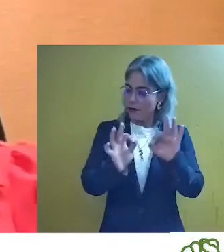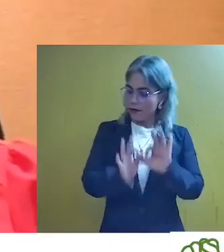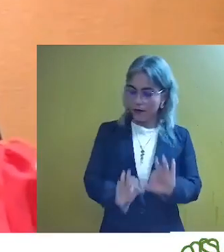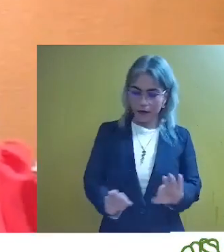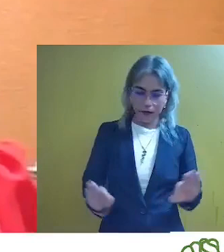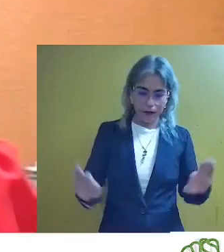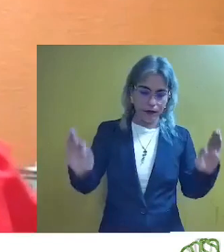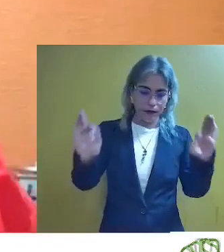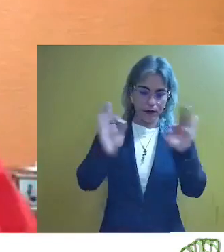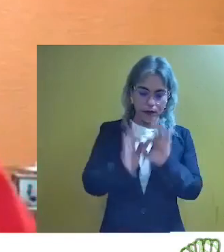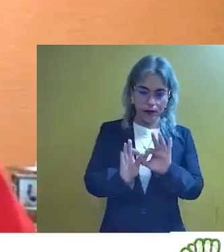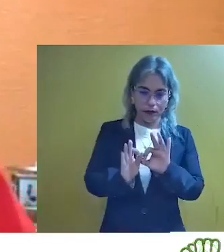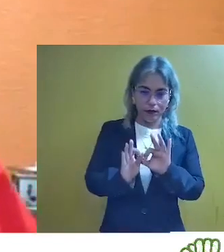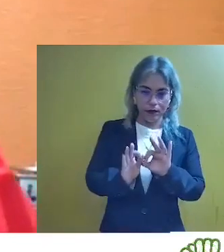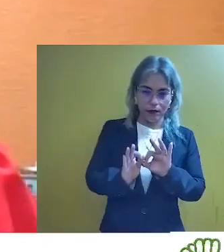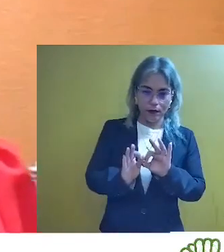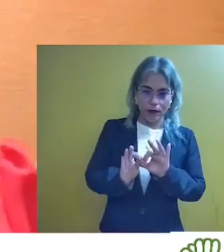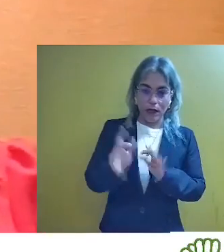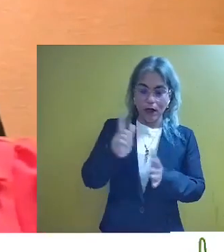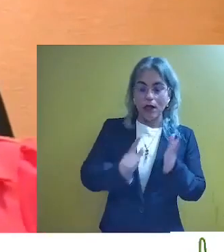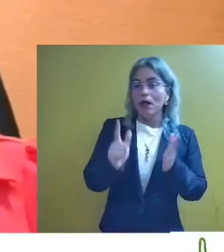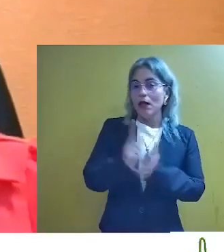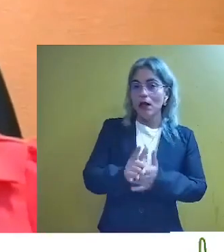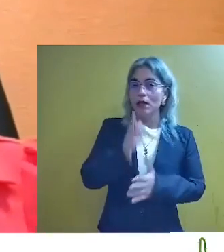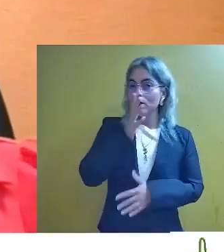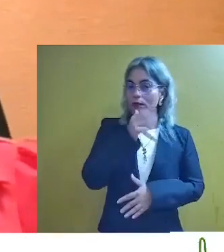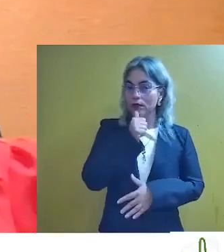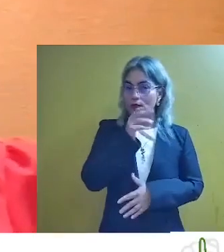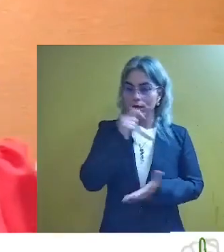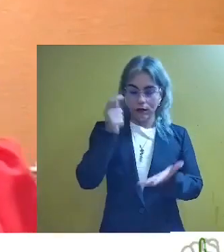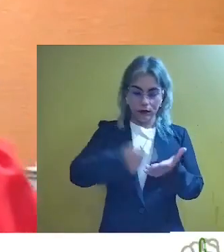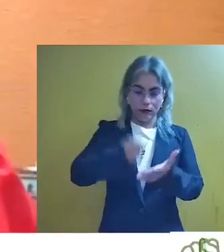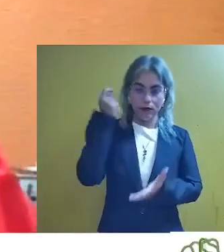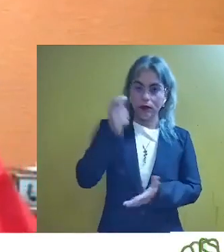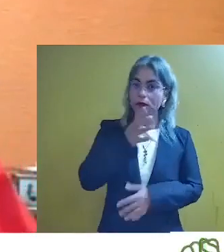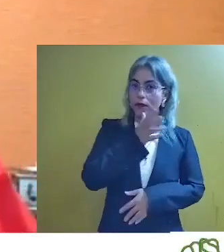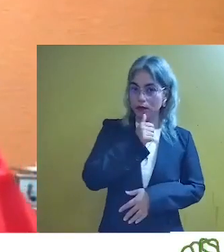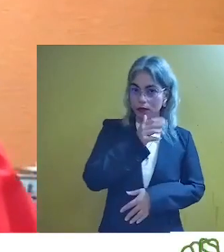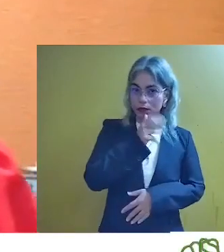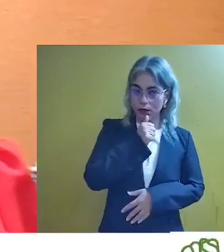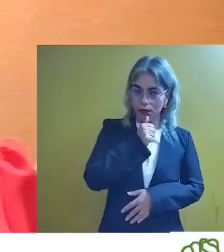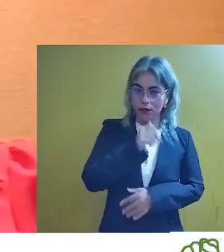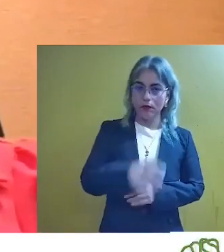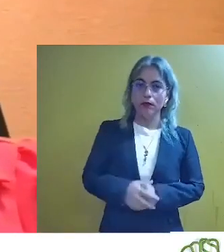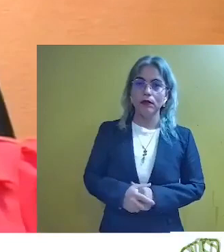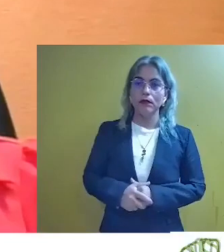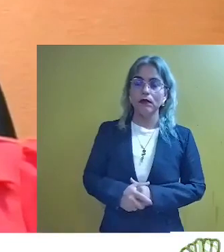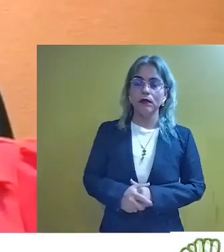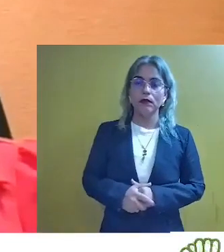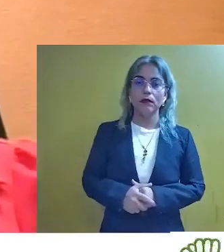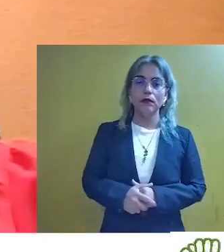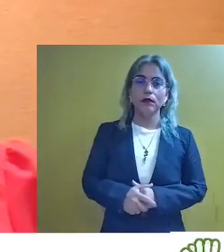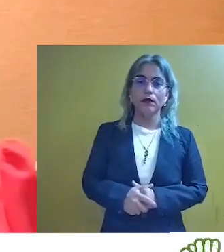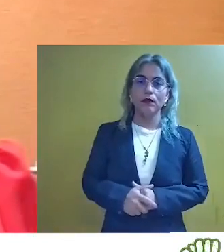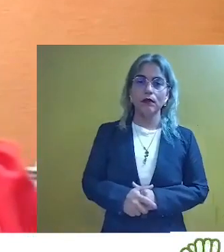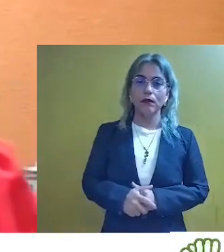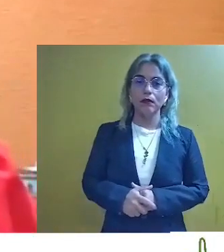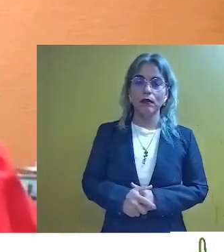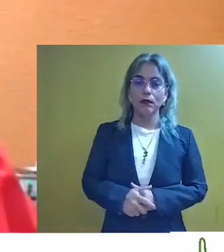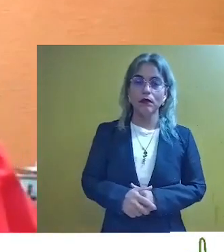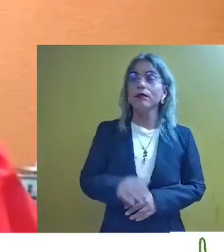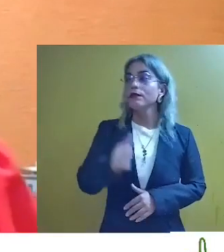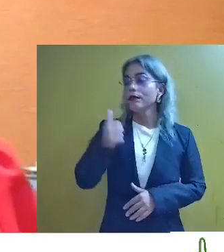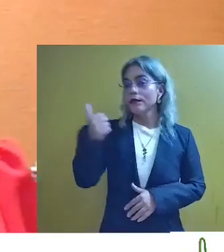imposibilidad jurídica para el cumplimiento de una sentencia es que éste obedezca a factores